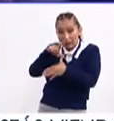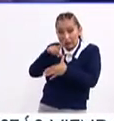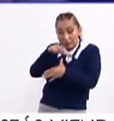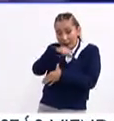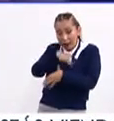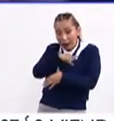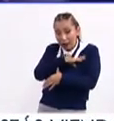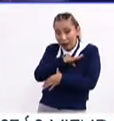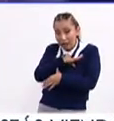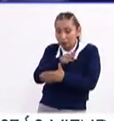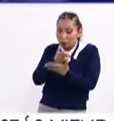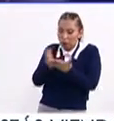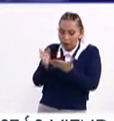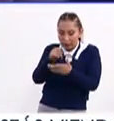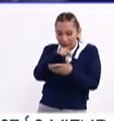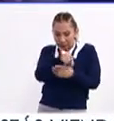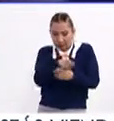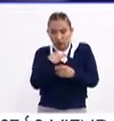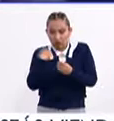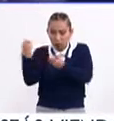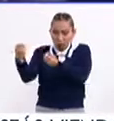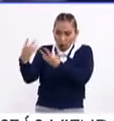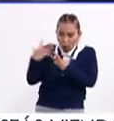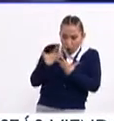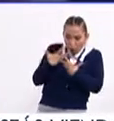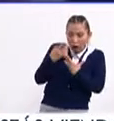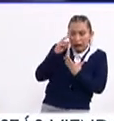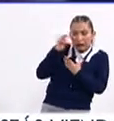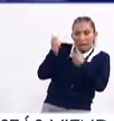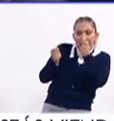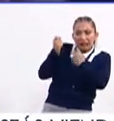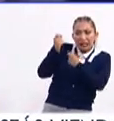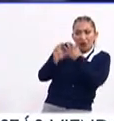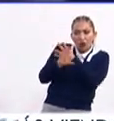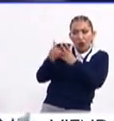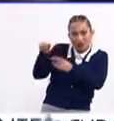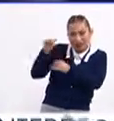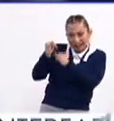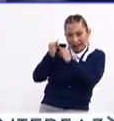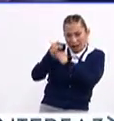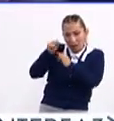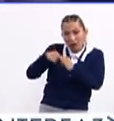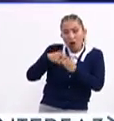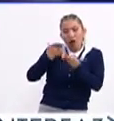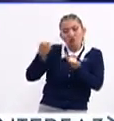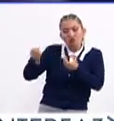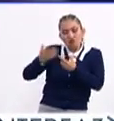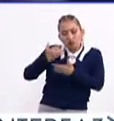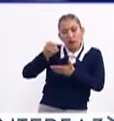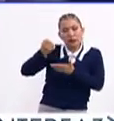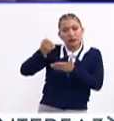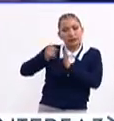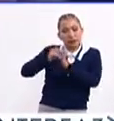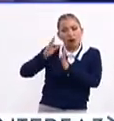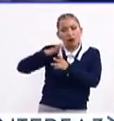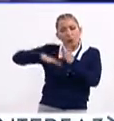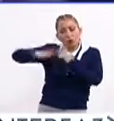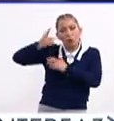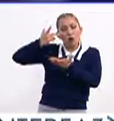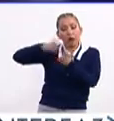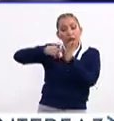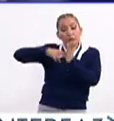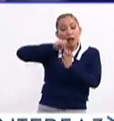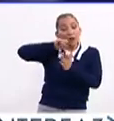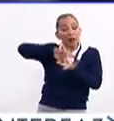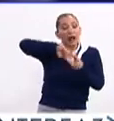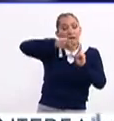la cual, por un lado, de la cual recibimos señales, recibimos incentivos, recibimos condicionamientos, pero